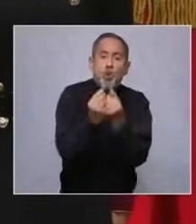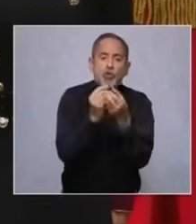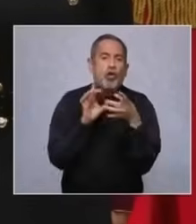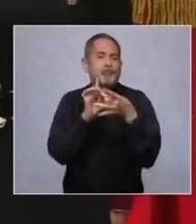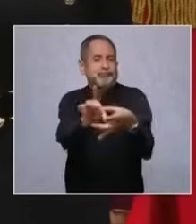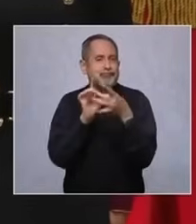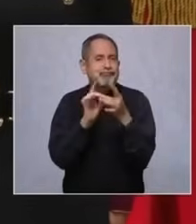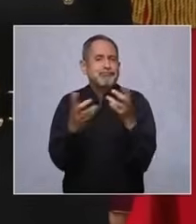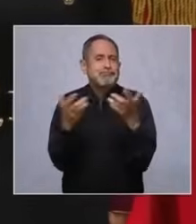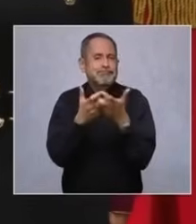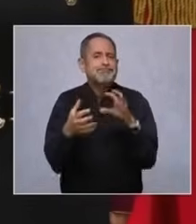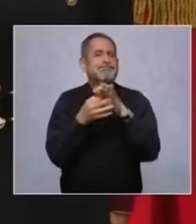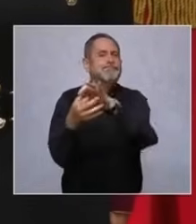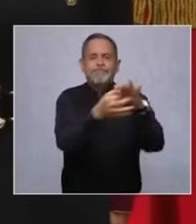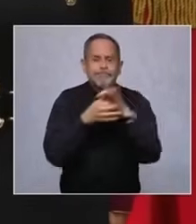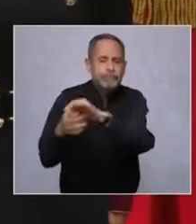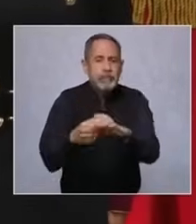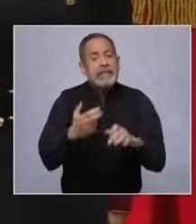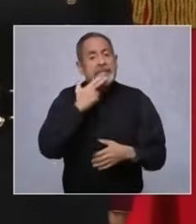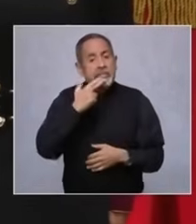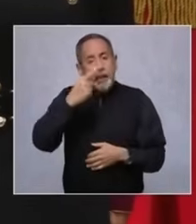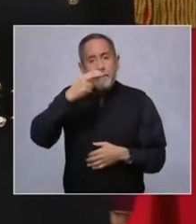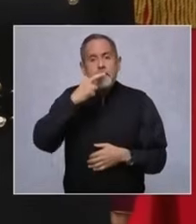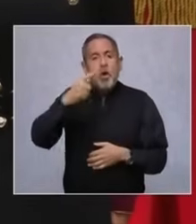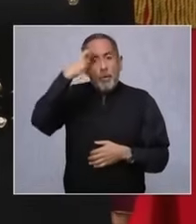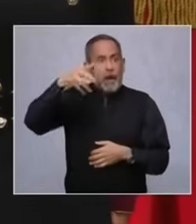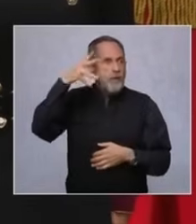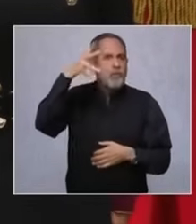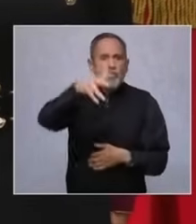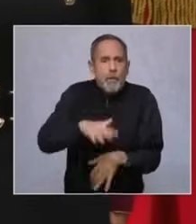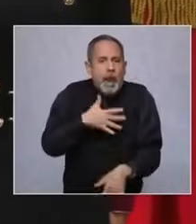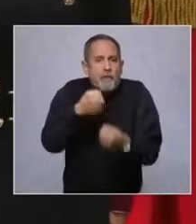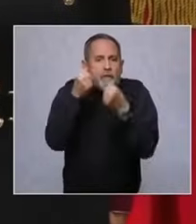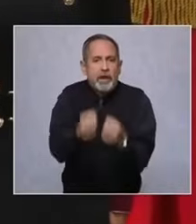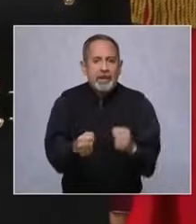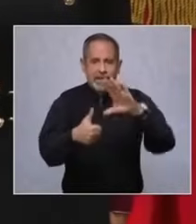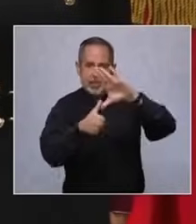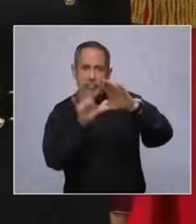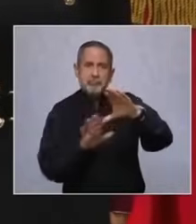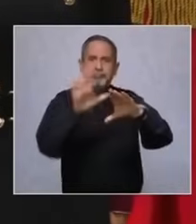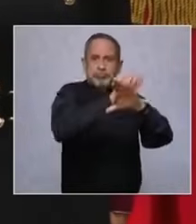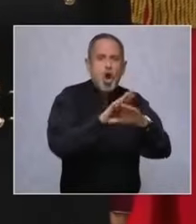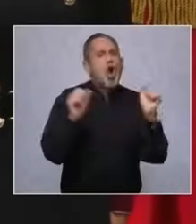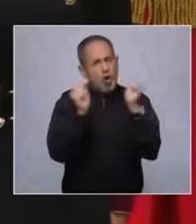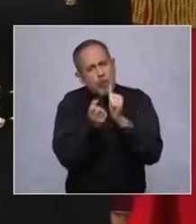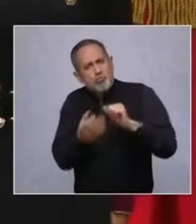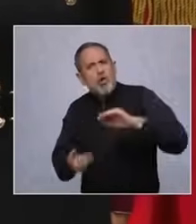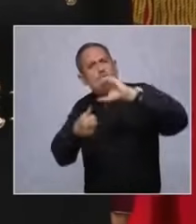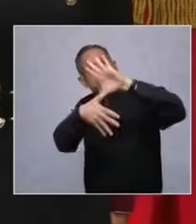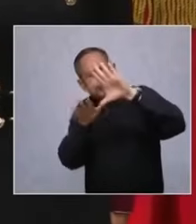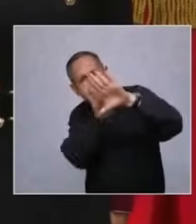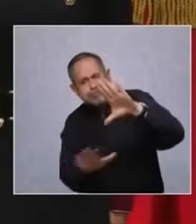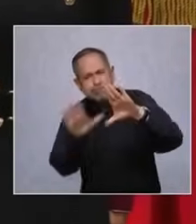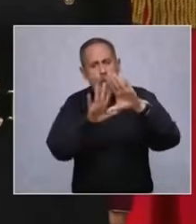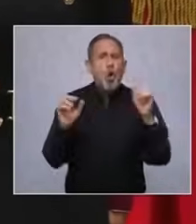además generamos las condiciones para una mayor consolidación. México no compite con nadie, se lleva con todo el mundo. Ay, Dios